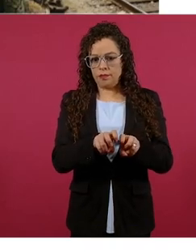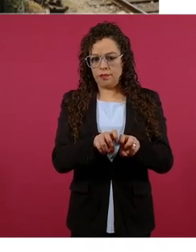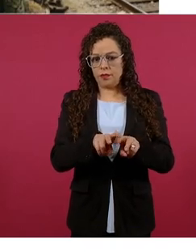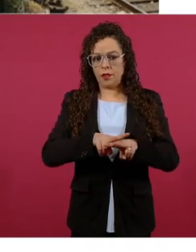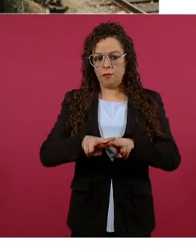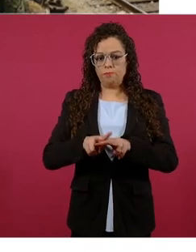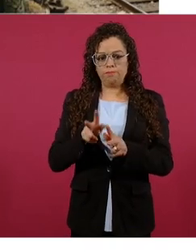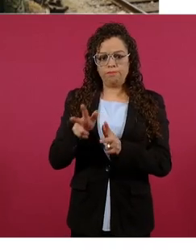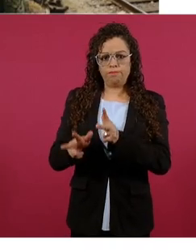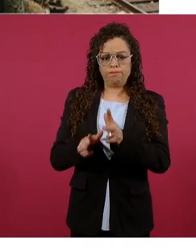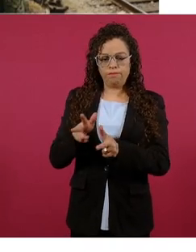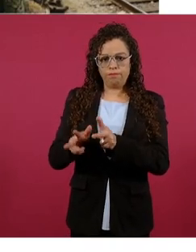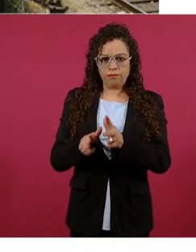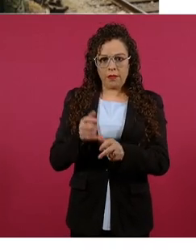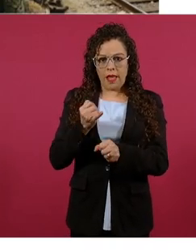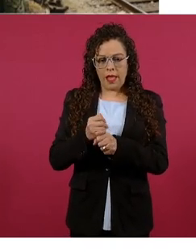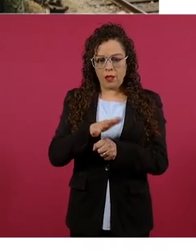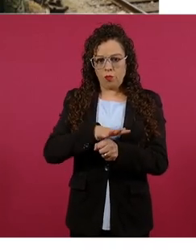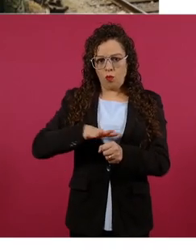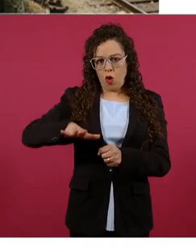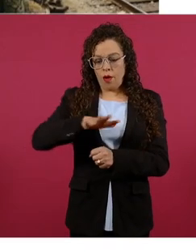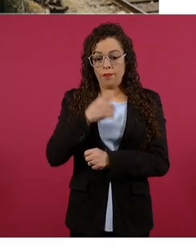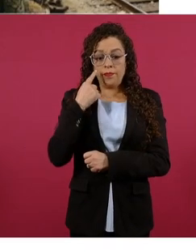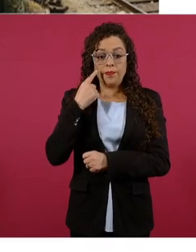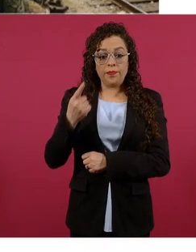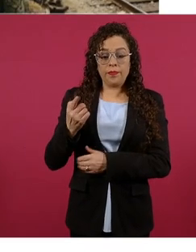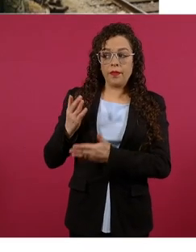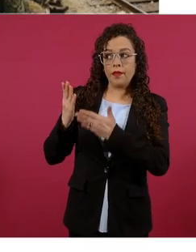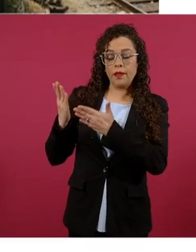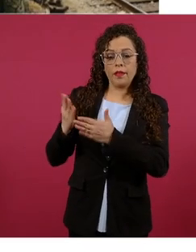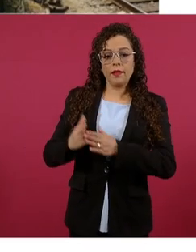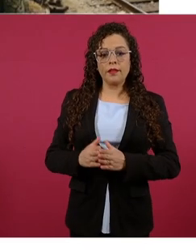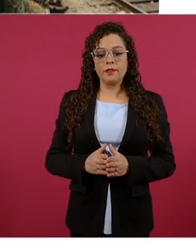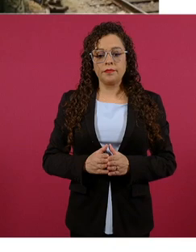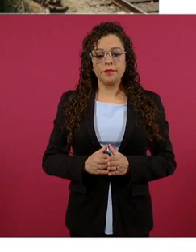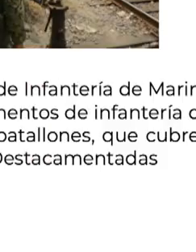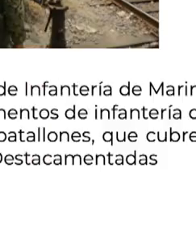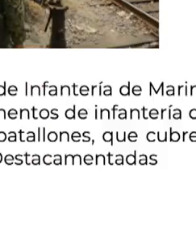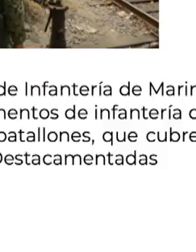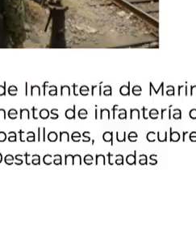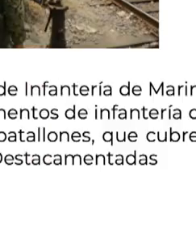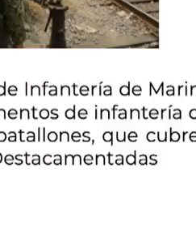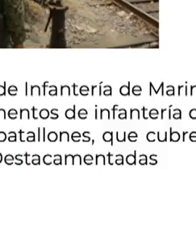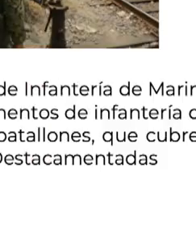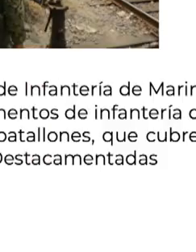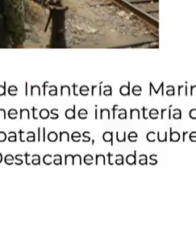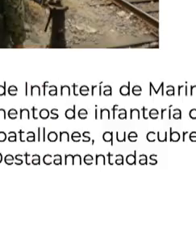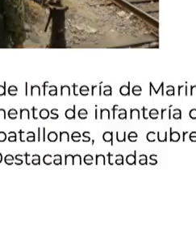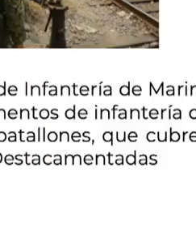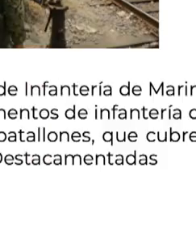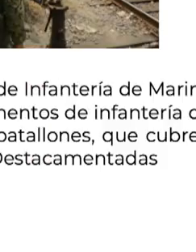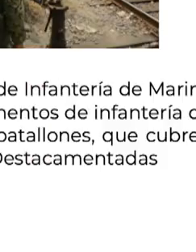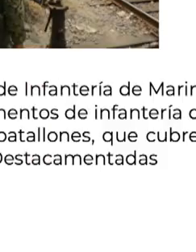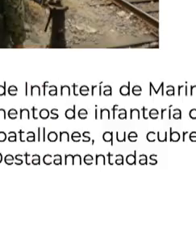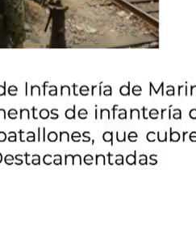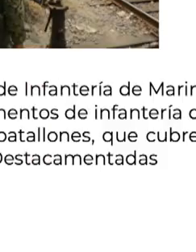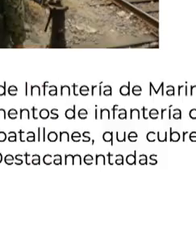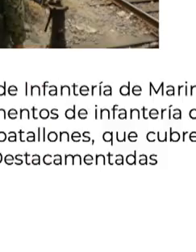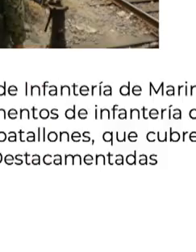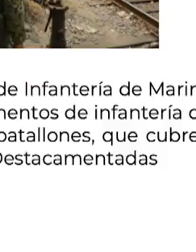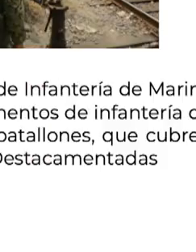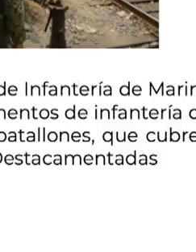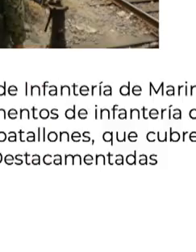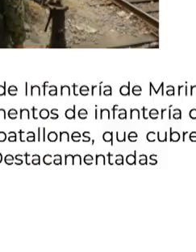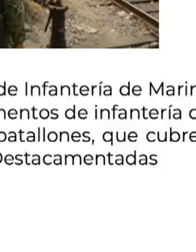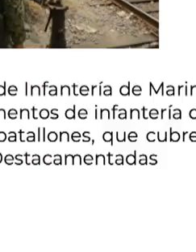con el apoyo de la Secretaría de Marina, desplegó una brigada de infantería de marina con 2,512 elementos, 4 batallones y